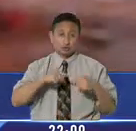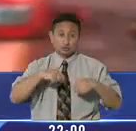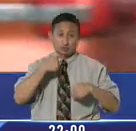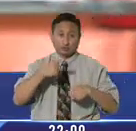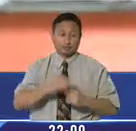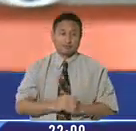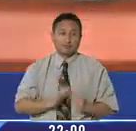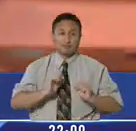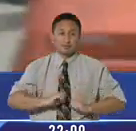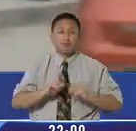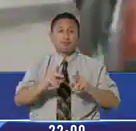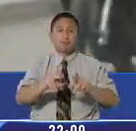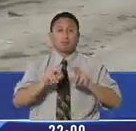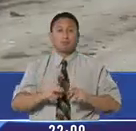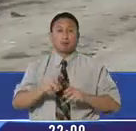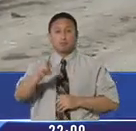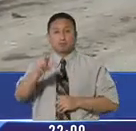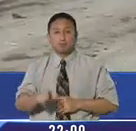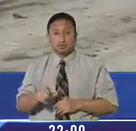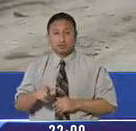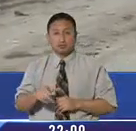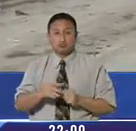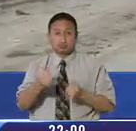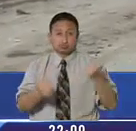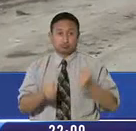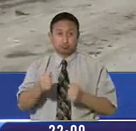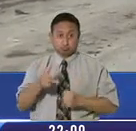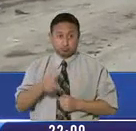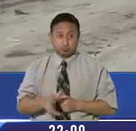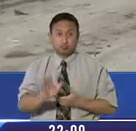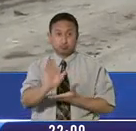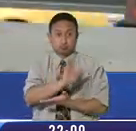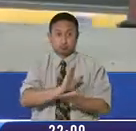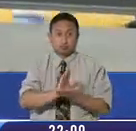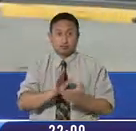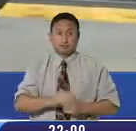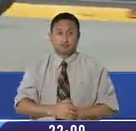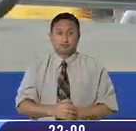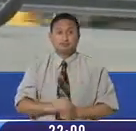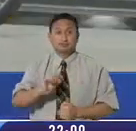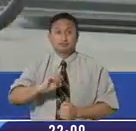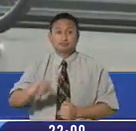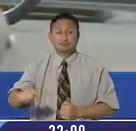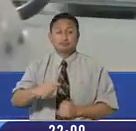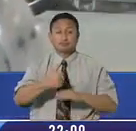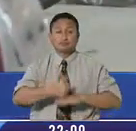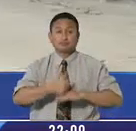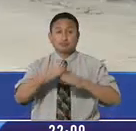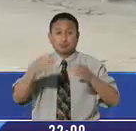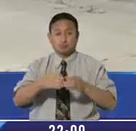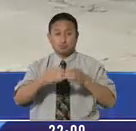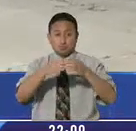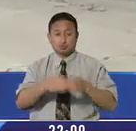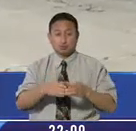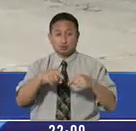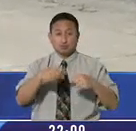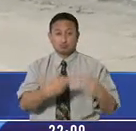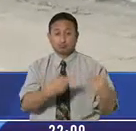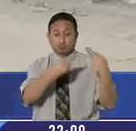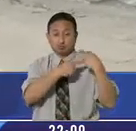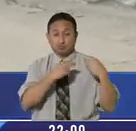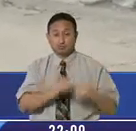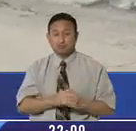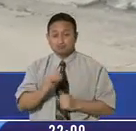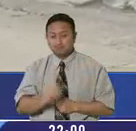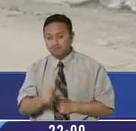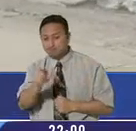se entregarán salvoconductos para la circulación vehicular en los barrios afectados y que el puesto de mando unificado será el encargado de autorizar